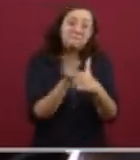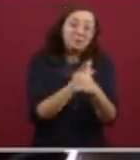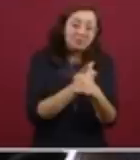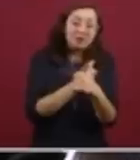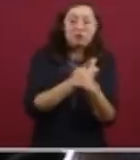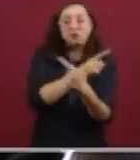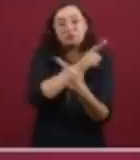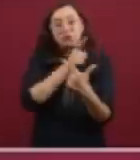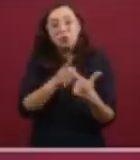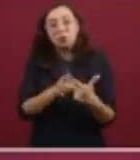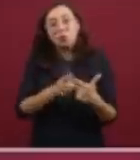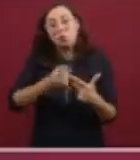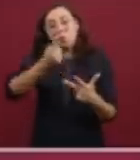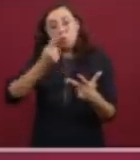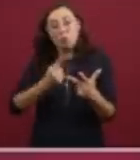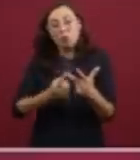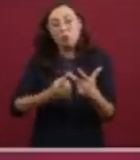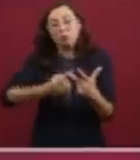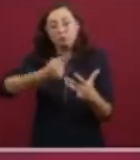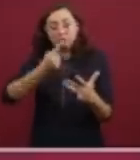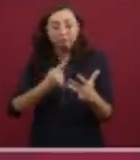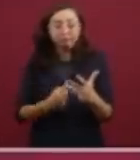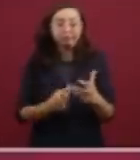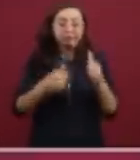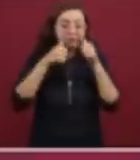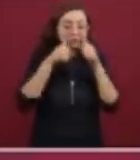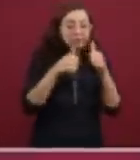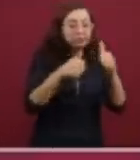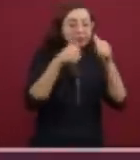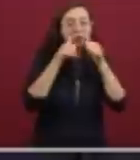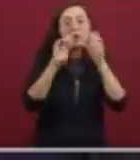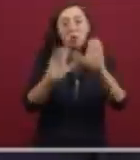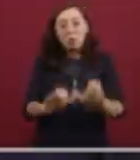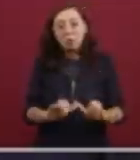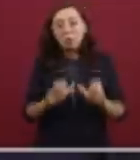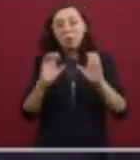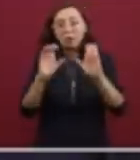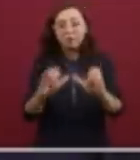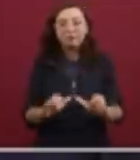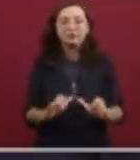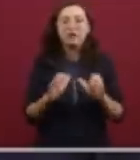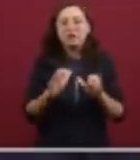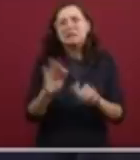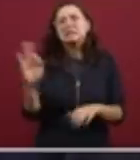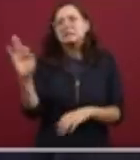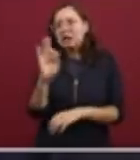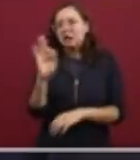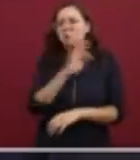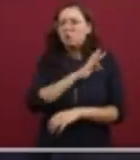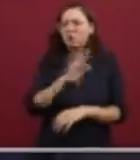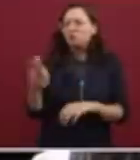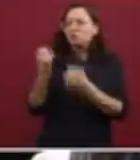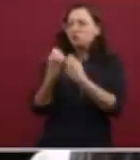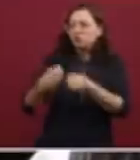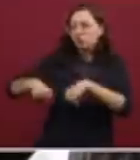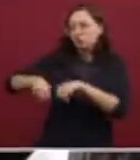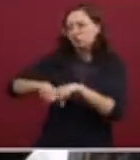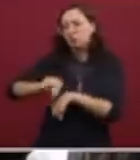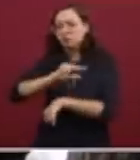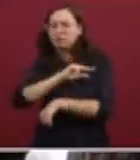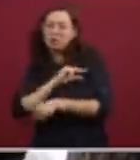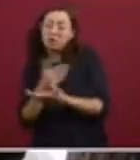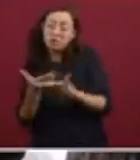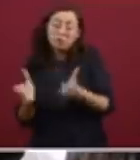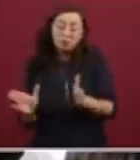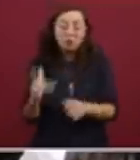no descartamos las asociaciones de sector público con sector privado. Correcto. En estos casos. Gracias, presidente. Otros